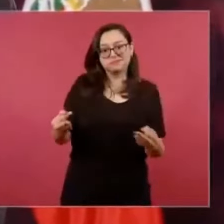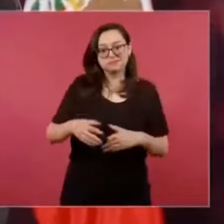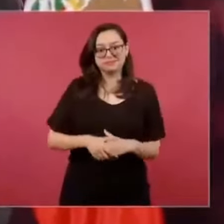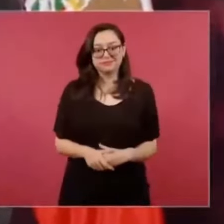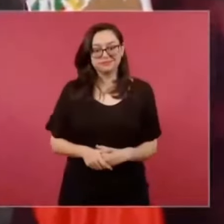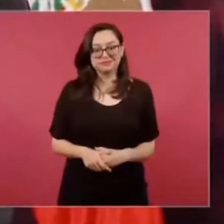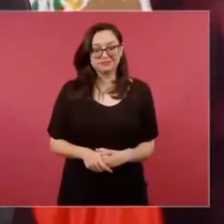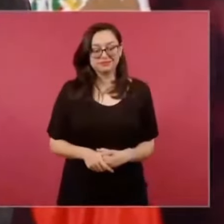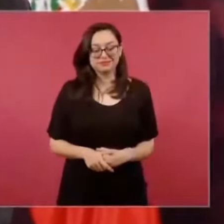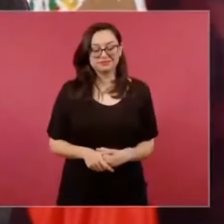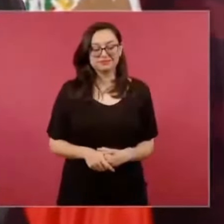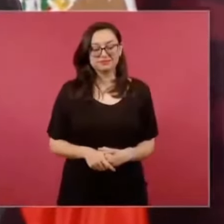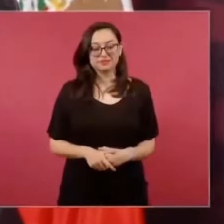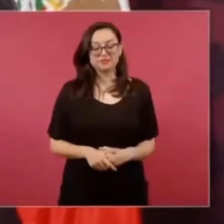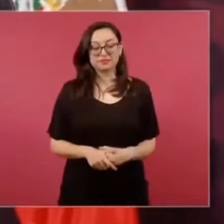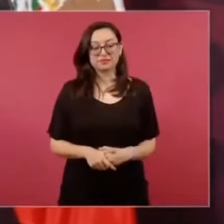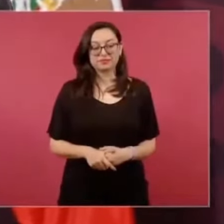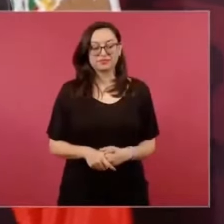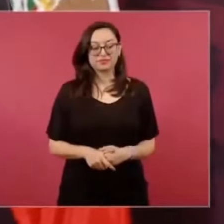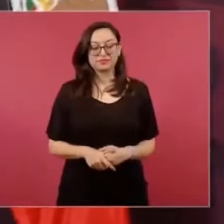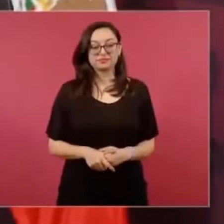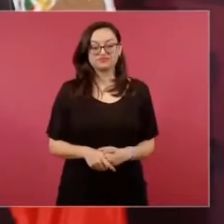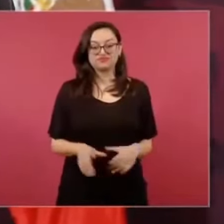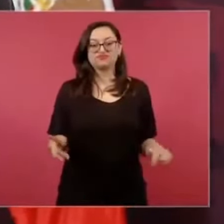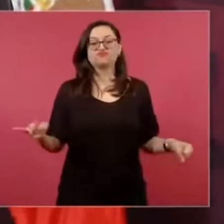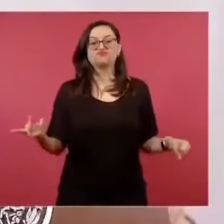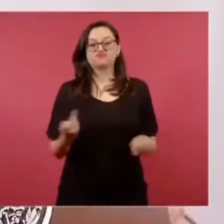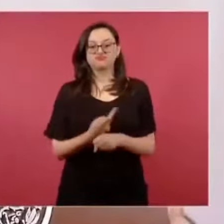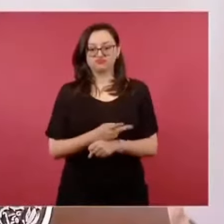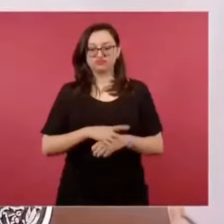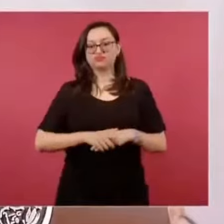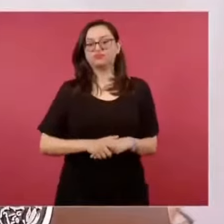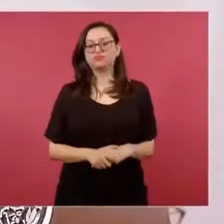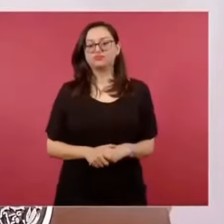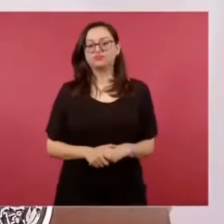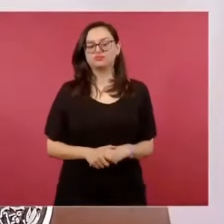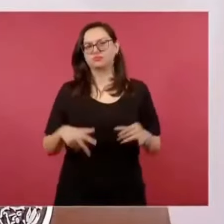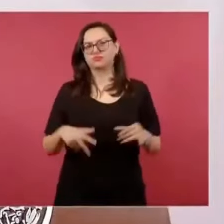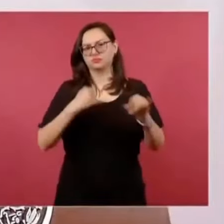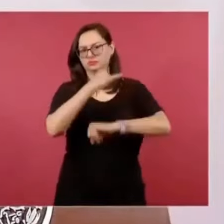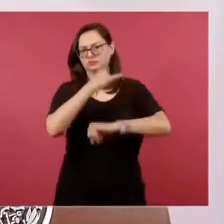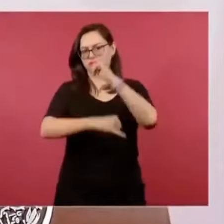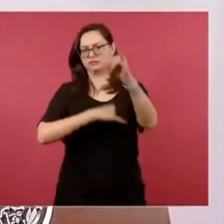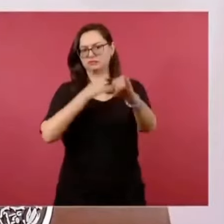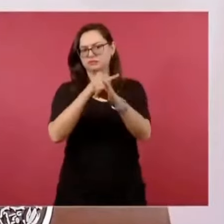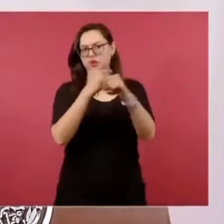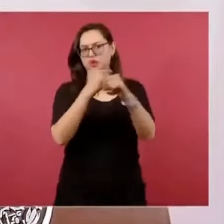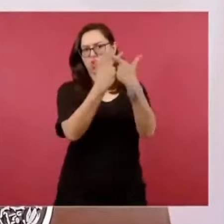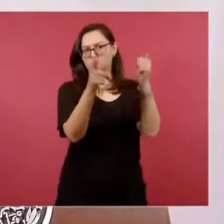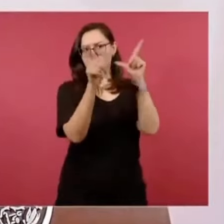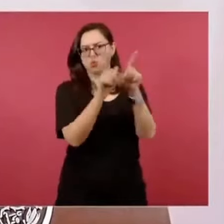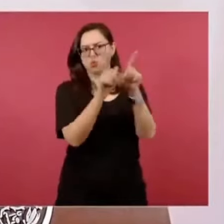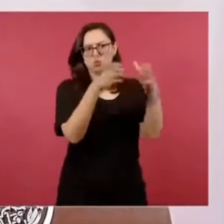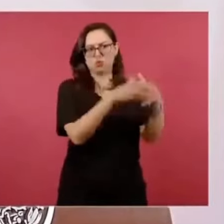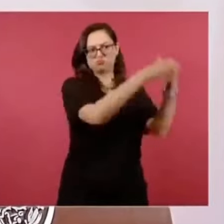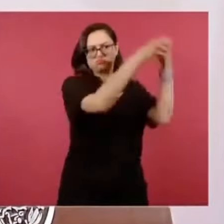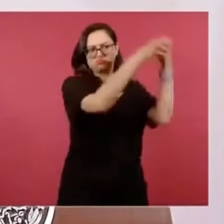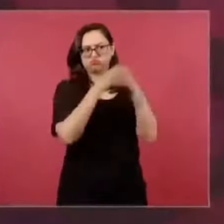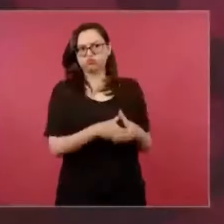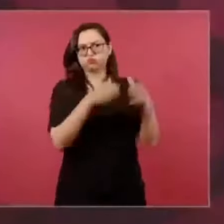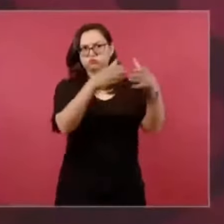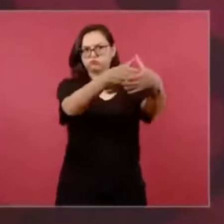pasa, por ejemplo? Vienen los observadores internacionales de la OEA y